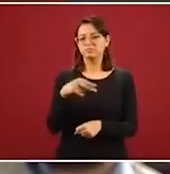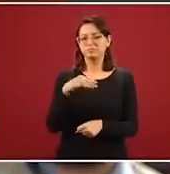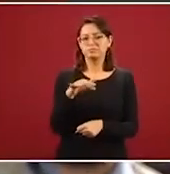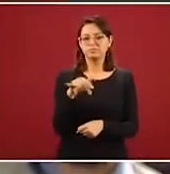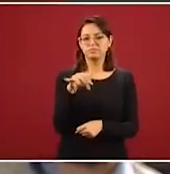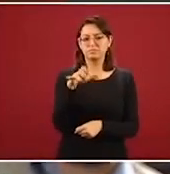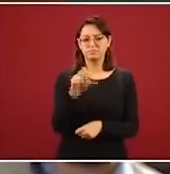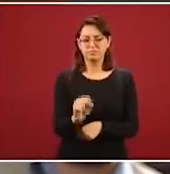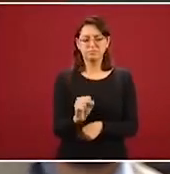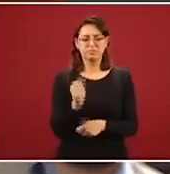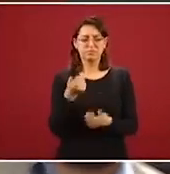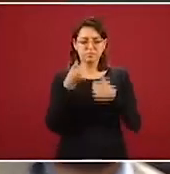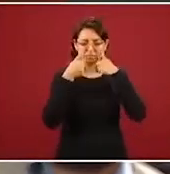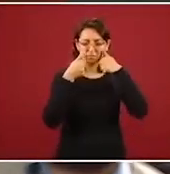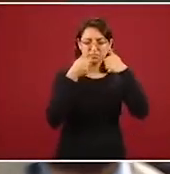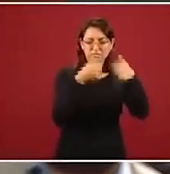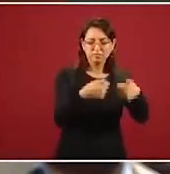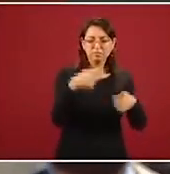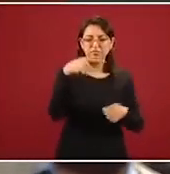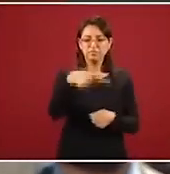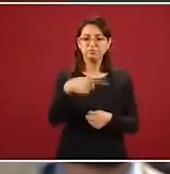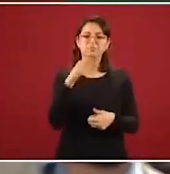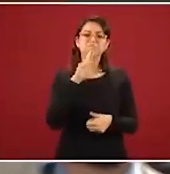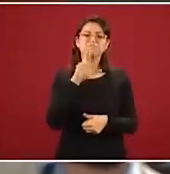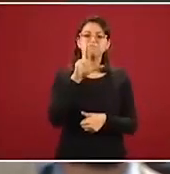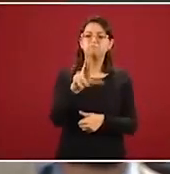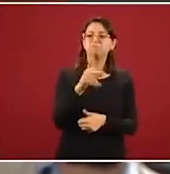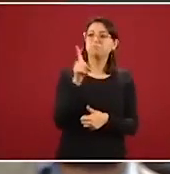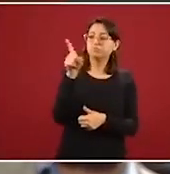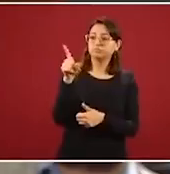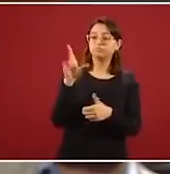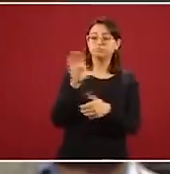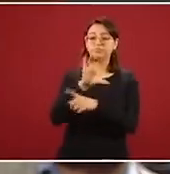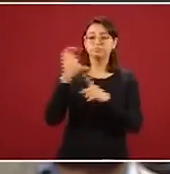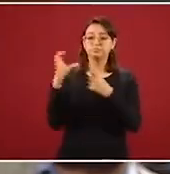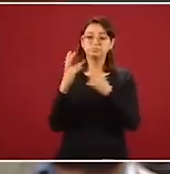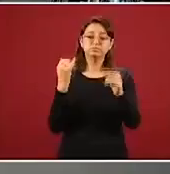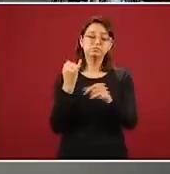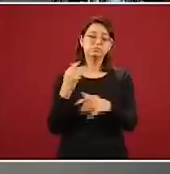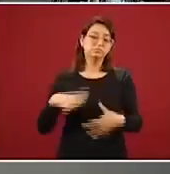diera respuesta a la Comisión Interamericana de los Derechos Humanos. Había un